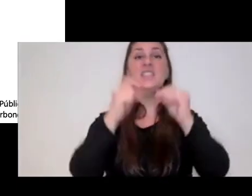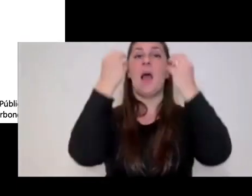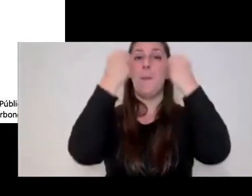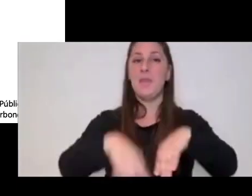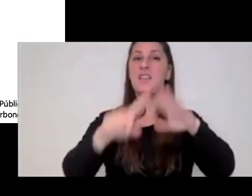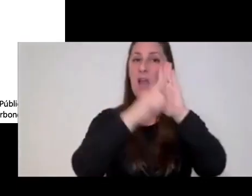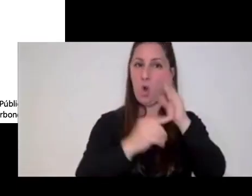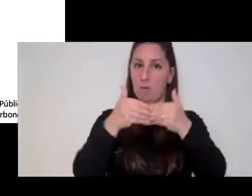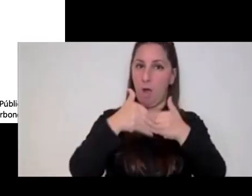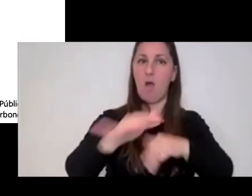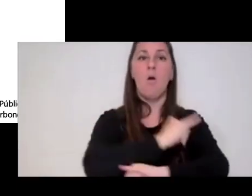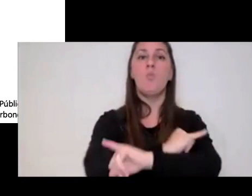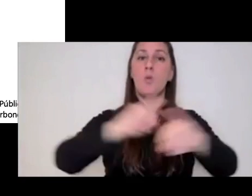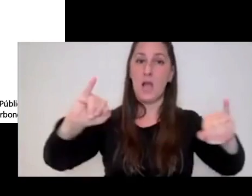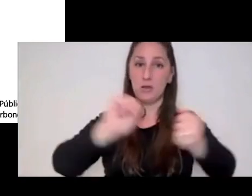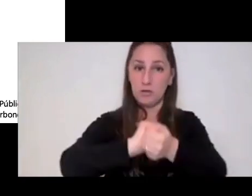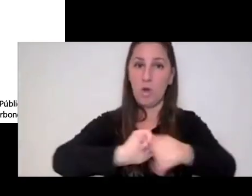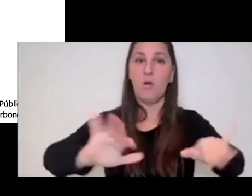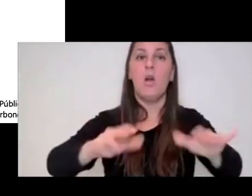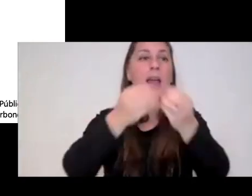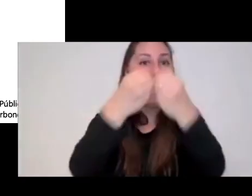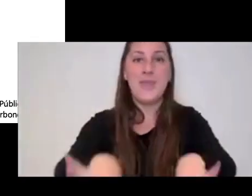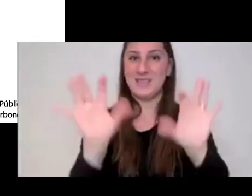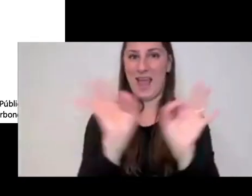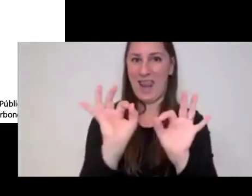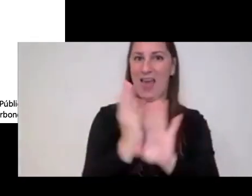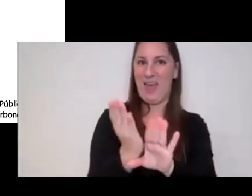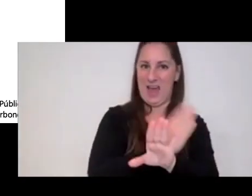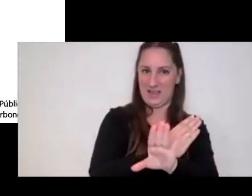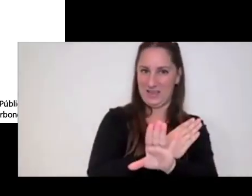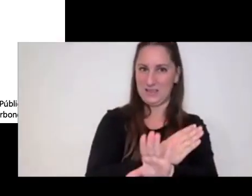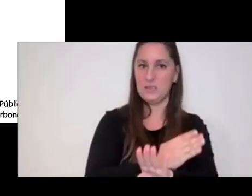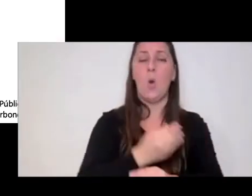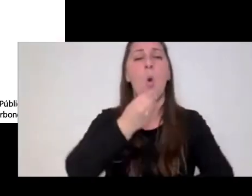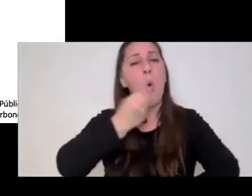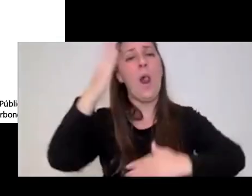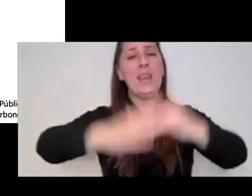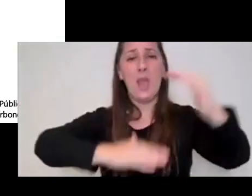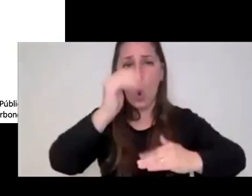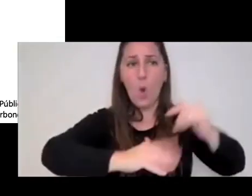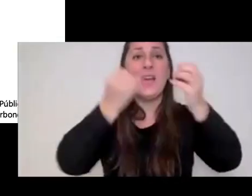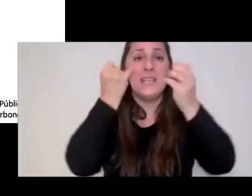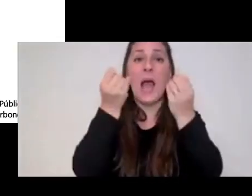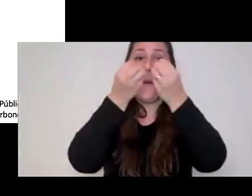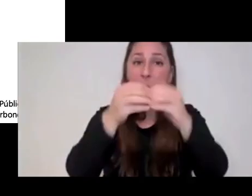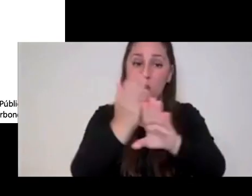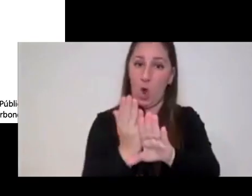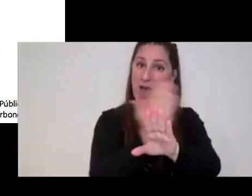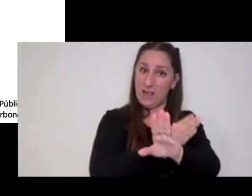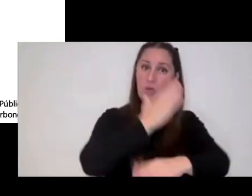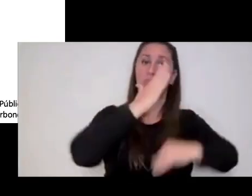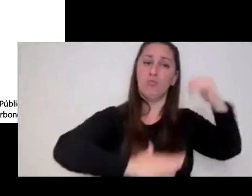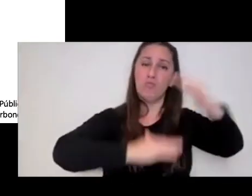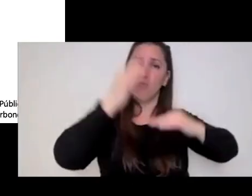publicación, no se hubiera iniciado. Pero también a cualquier obra que, pese a haberse iniciado anteriormente, a esa fecha